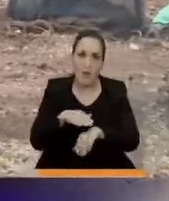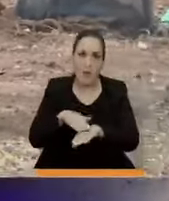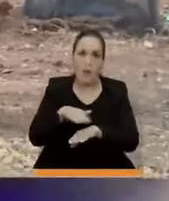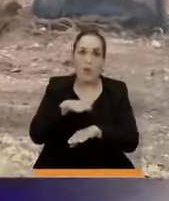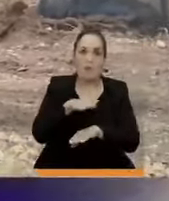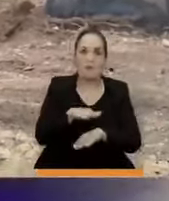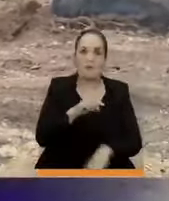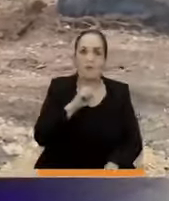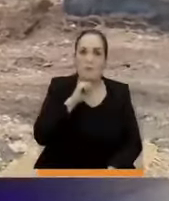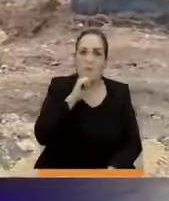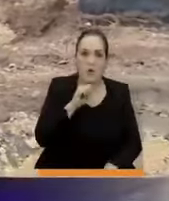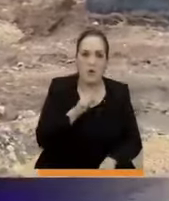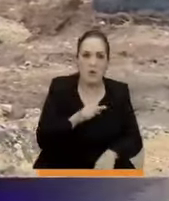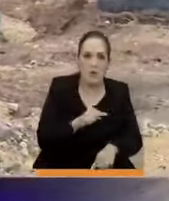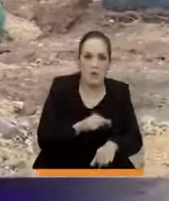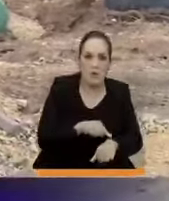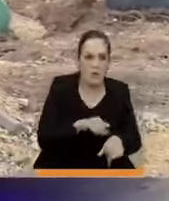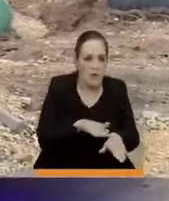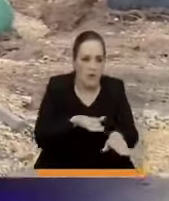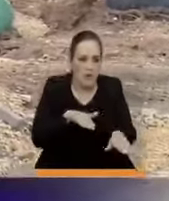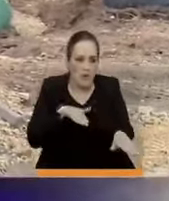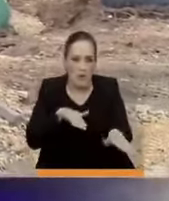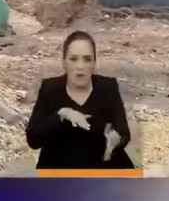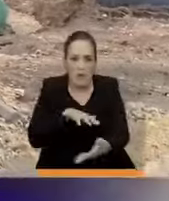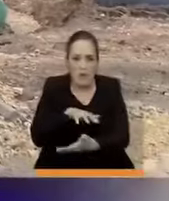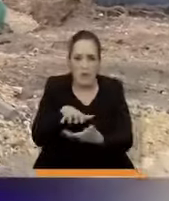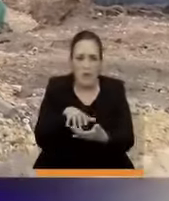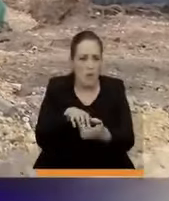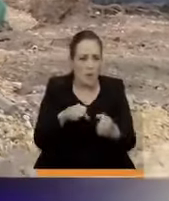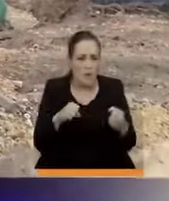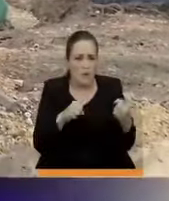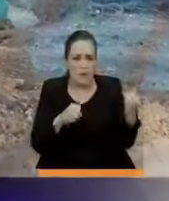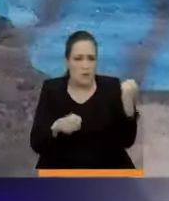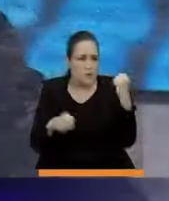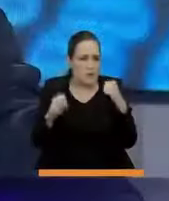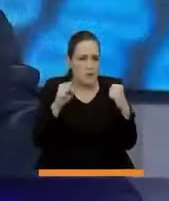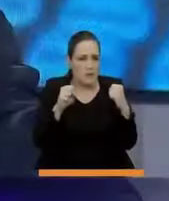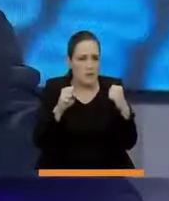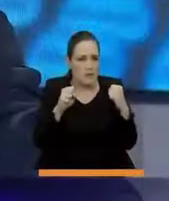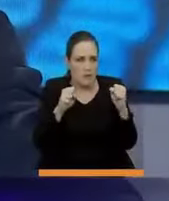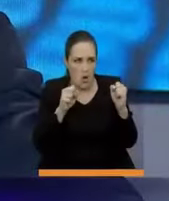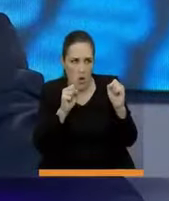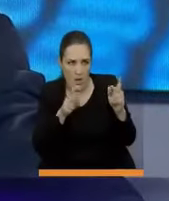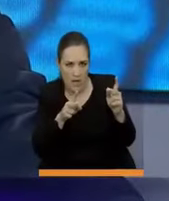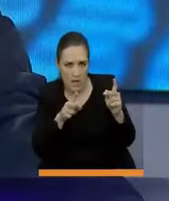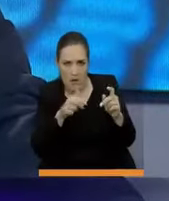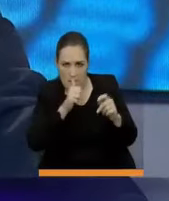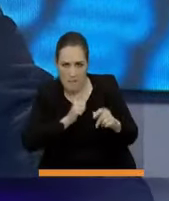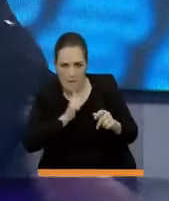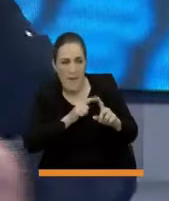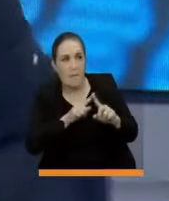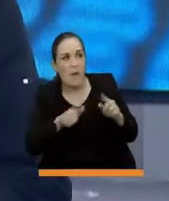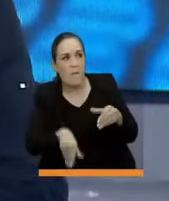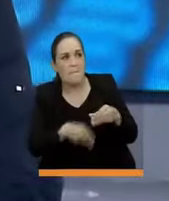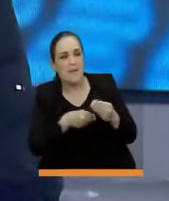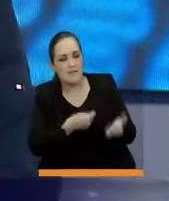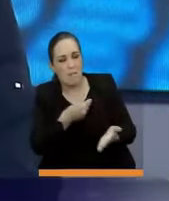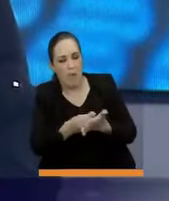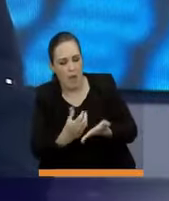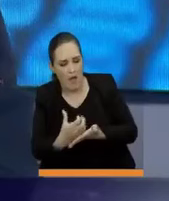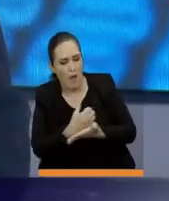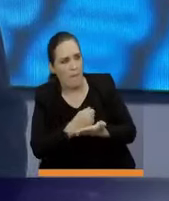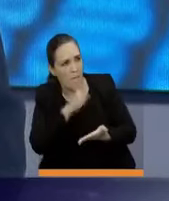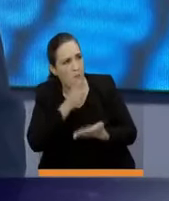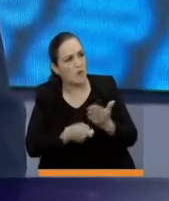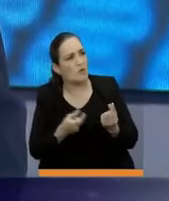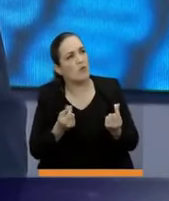lleva más tiempo en esos trancones tan inmensos en Bogotá, sino sobre todo cuánto nos va a costar de más. Entonces estamos esperando que el